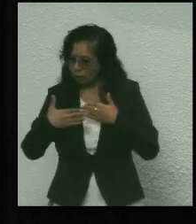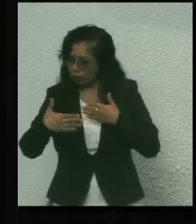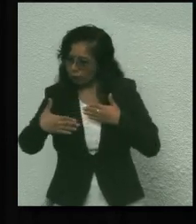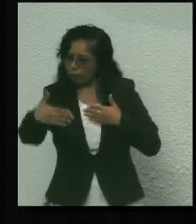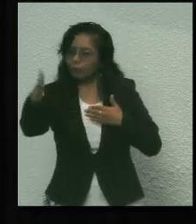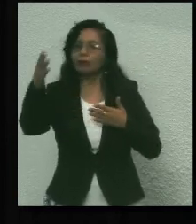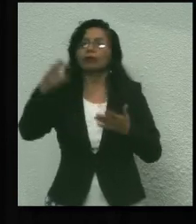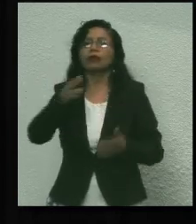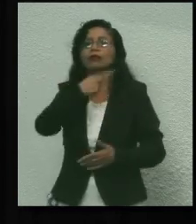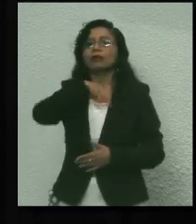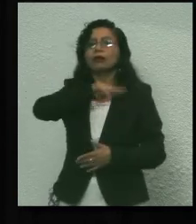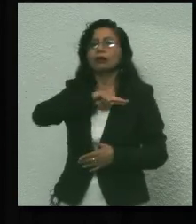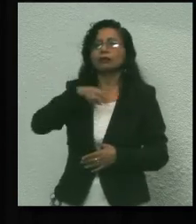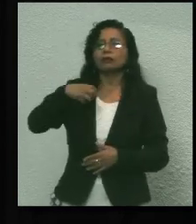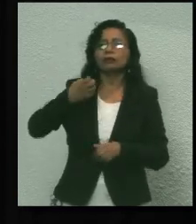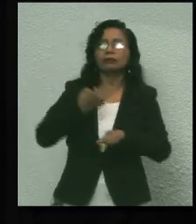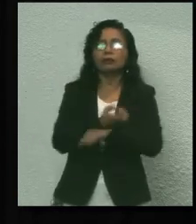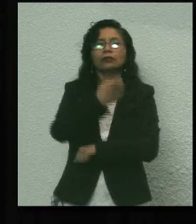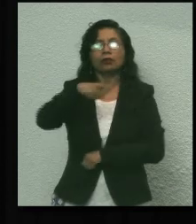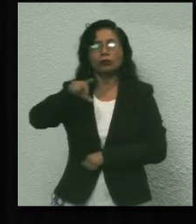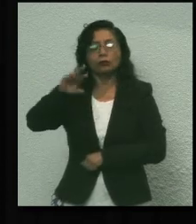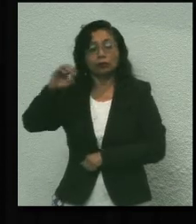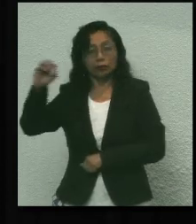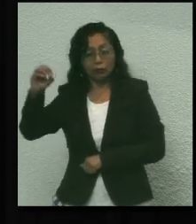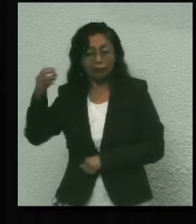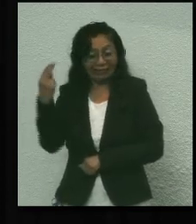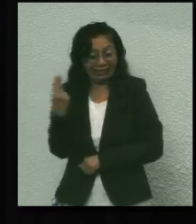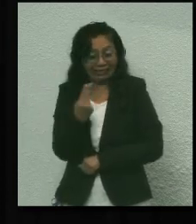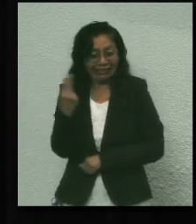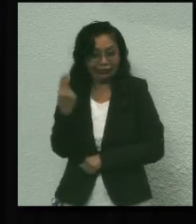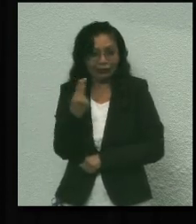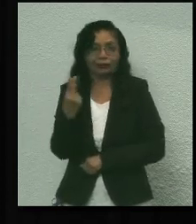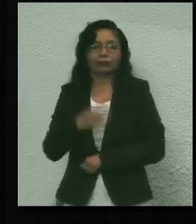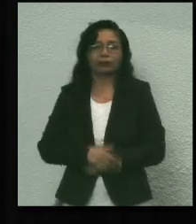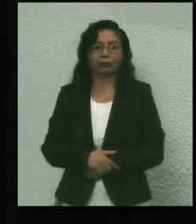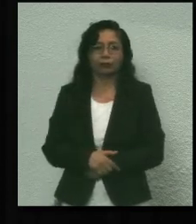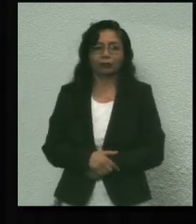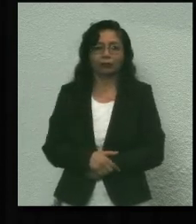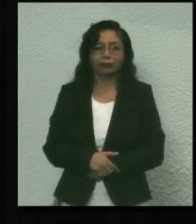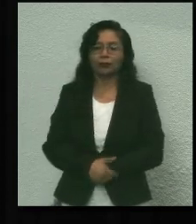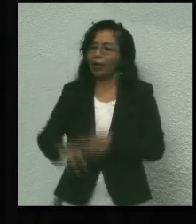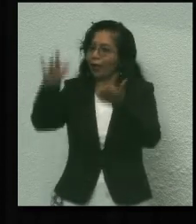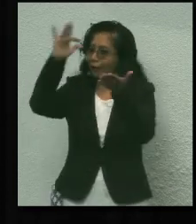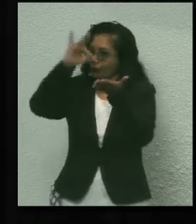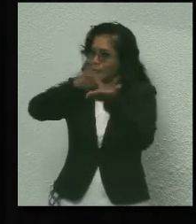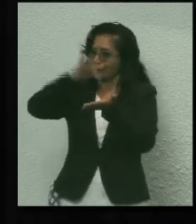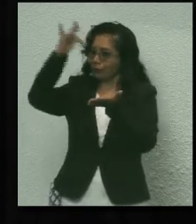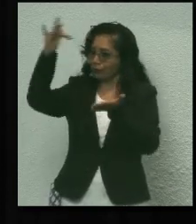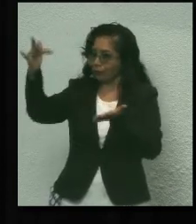adelante a nuestro Estado que tanto lo necesita. Es cuanto y muchas gracias.